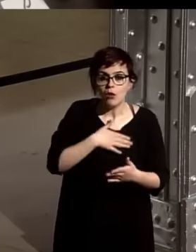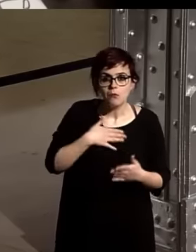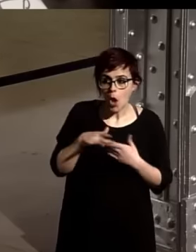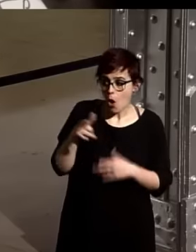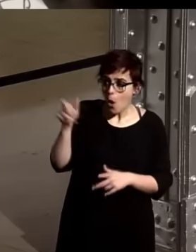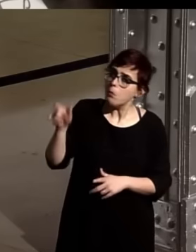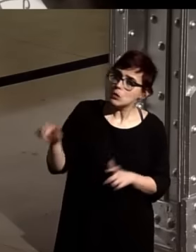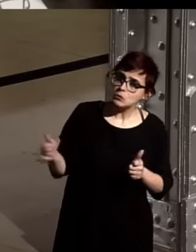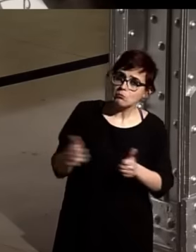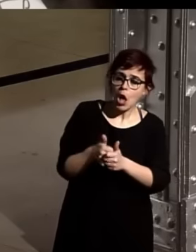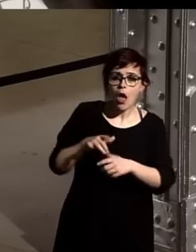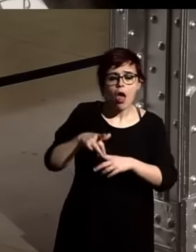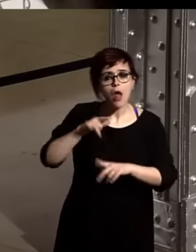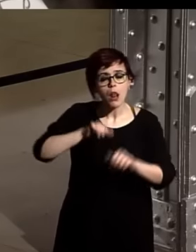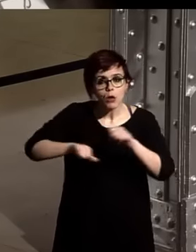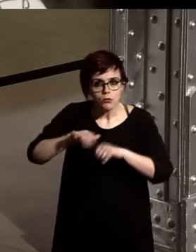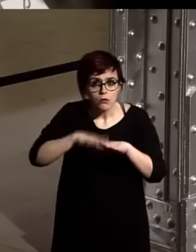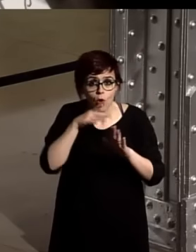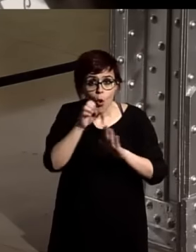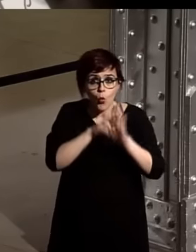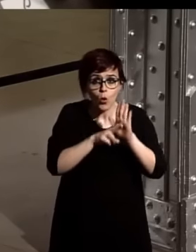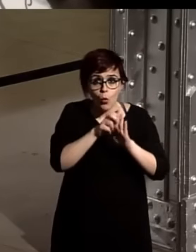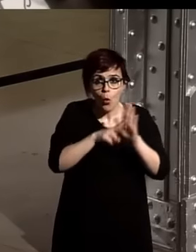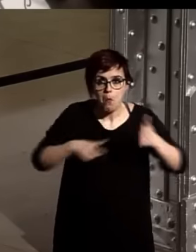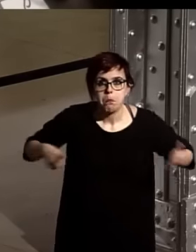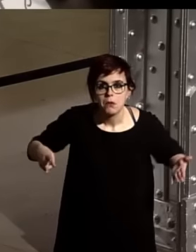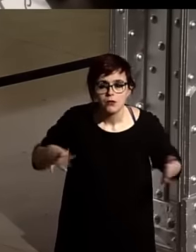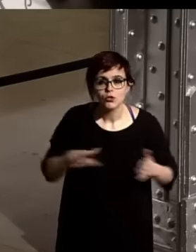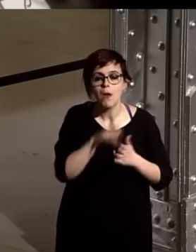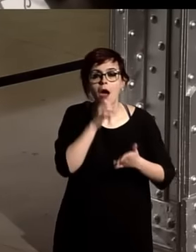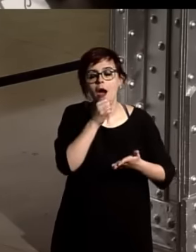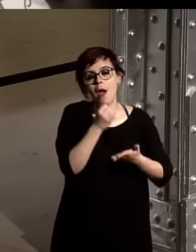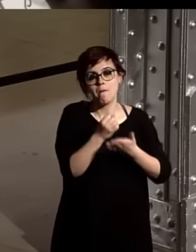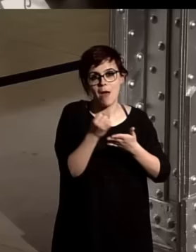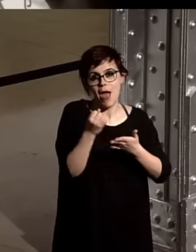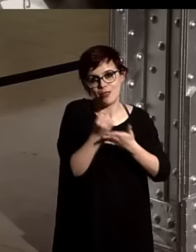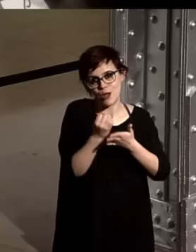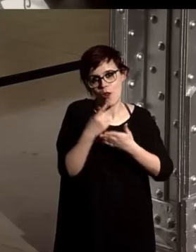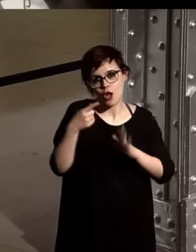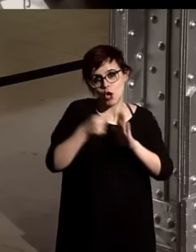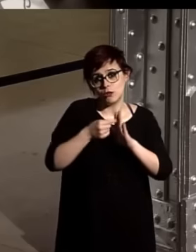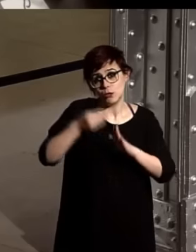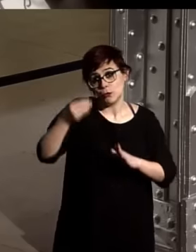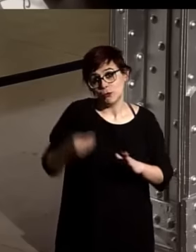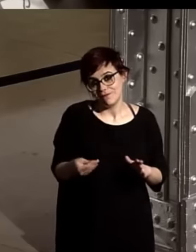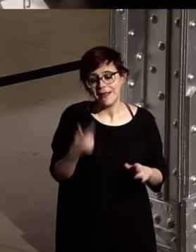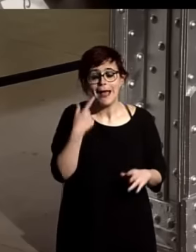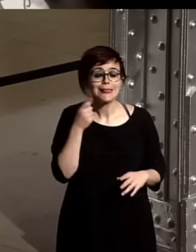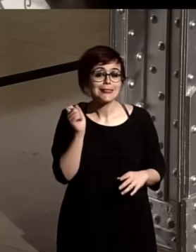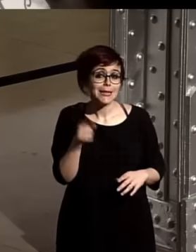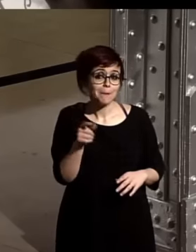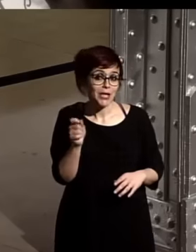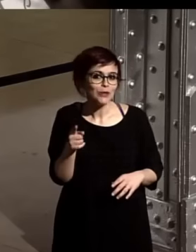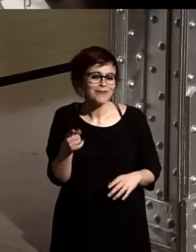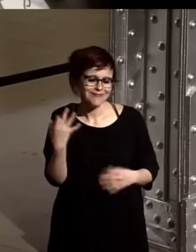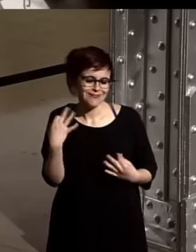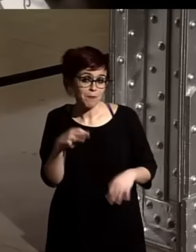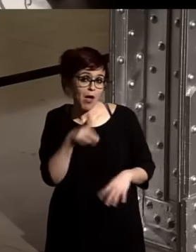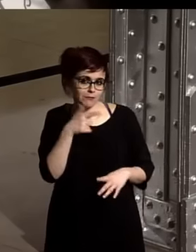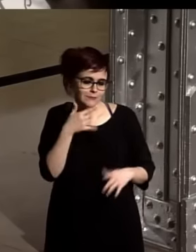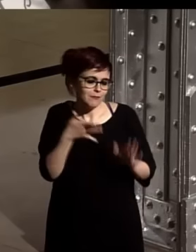laboratorio qué currículum tienes yo tenía Pues eso lo típico que tenía todo matrícula y tal entonces e me hizo que era